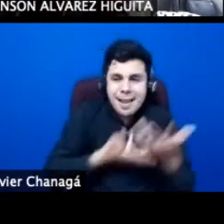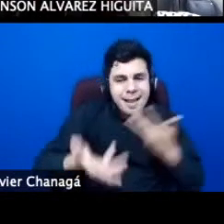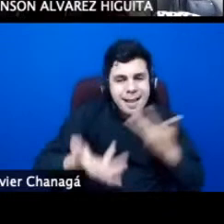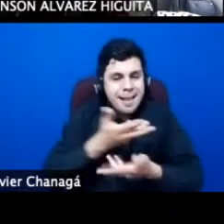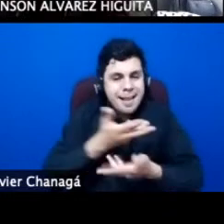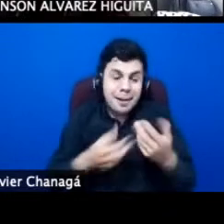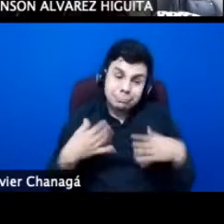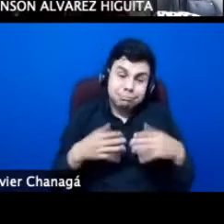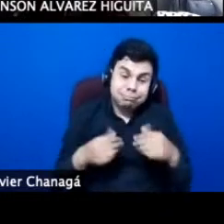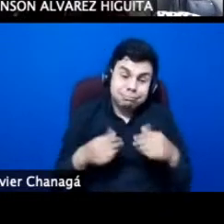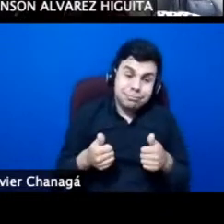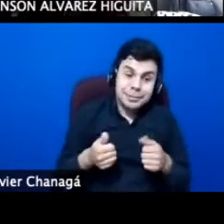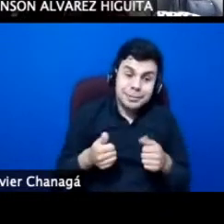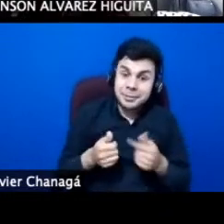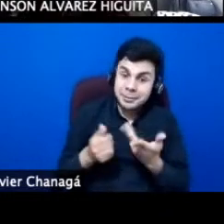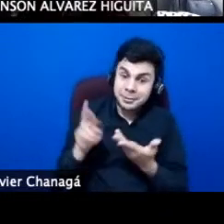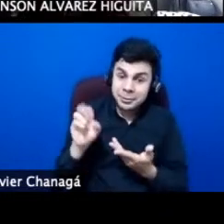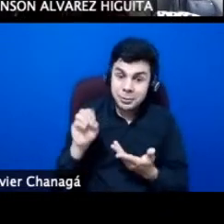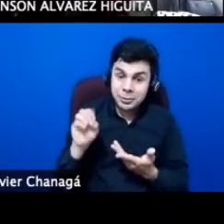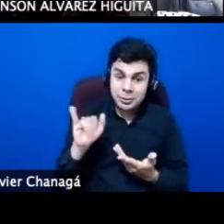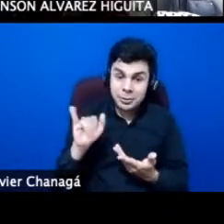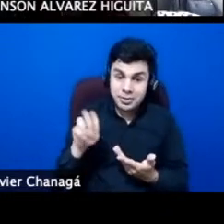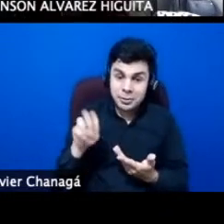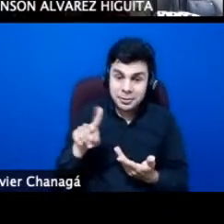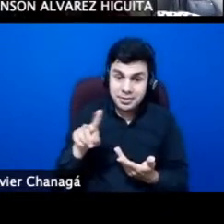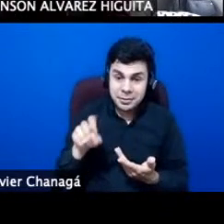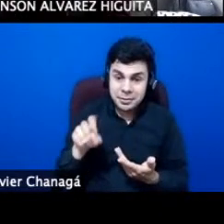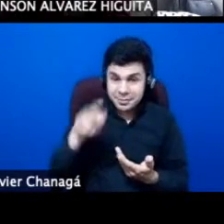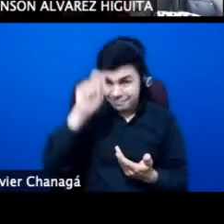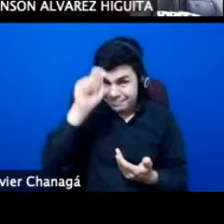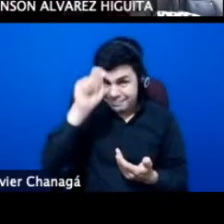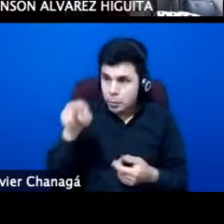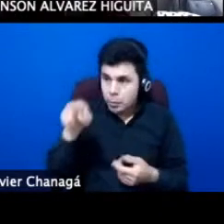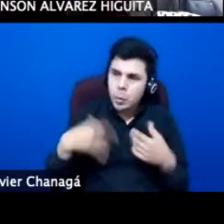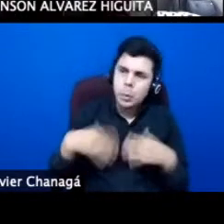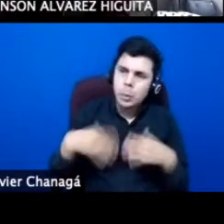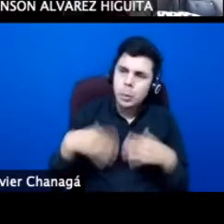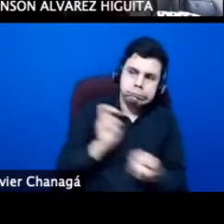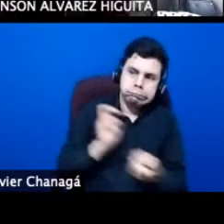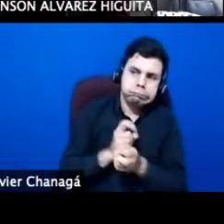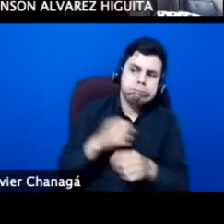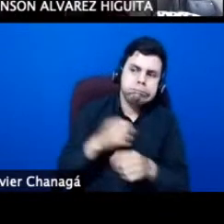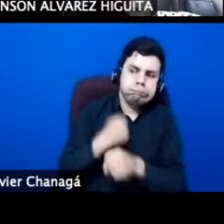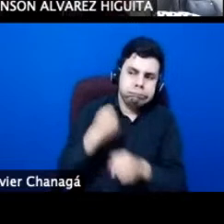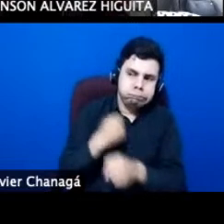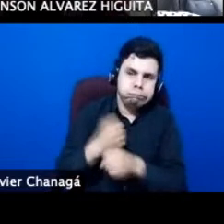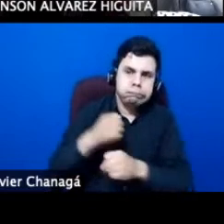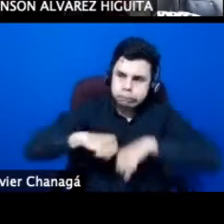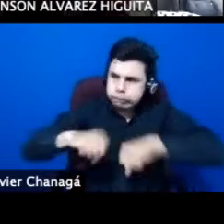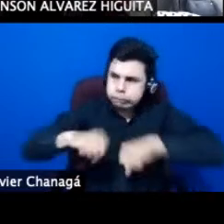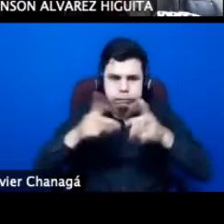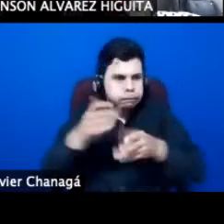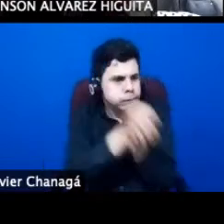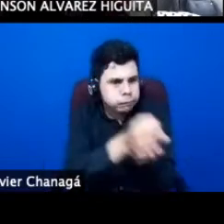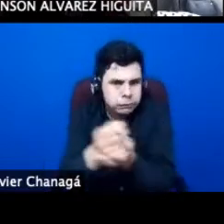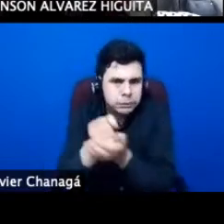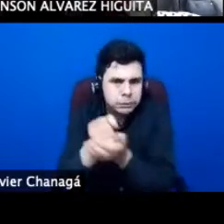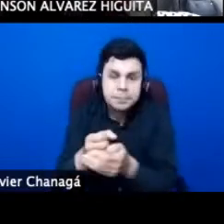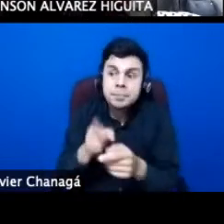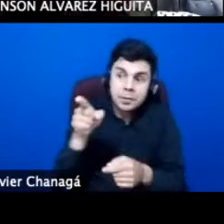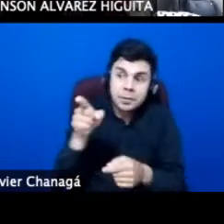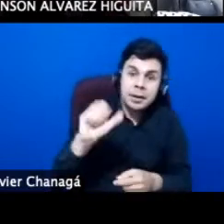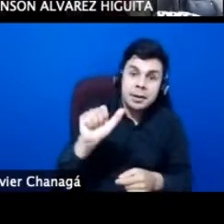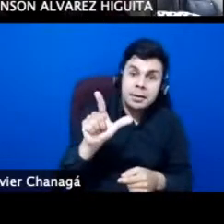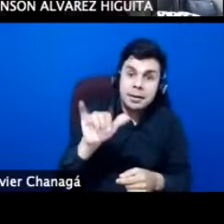Robinson y como su trabajo y el trabajo que está haciendo con esa población en Calima. Qué bueno. Hay una